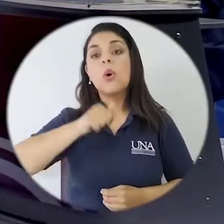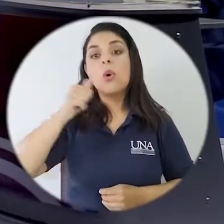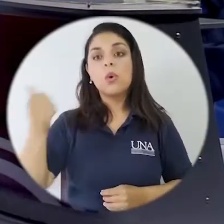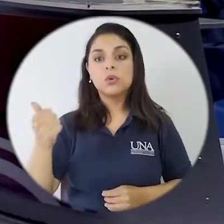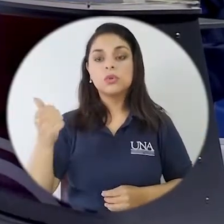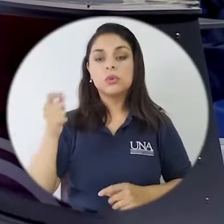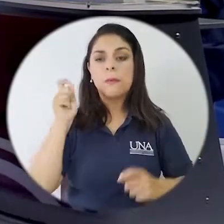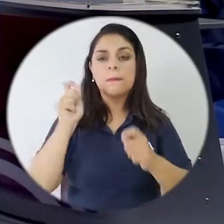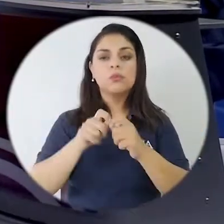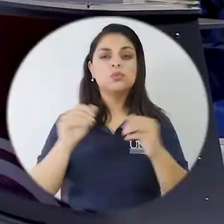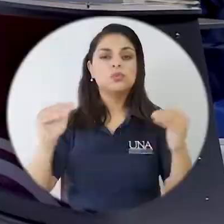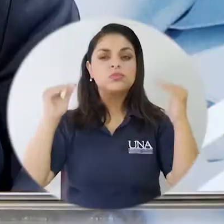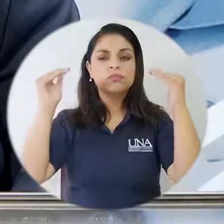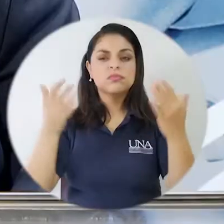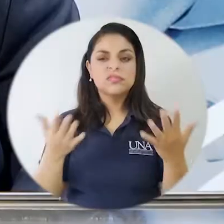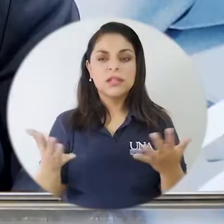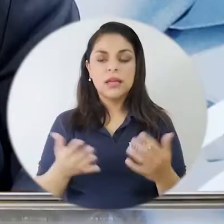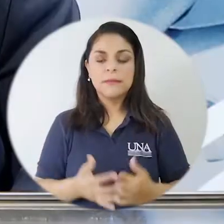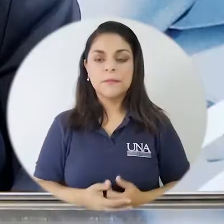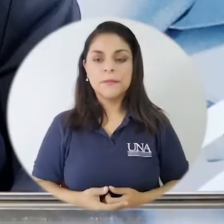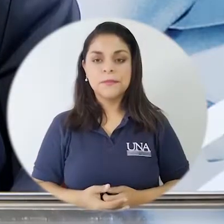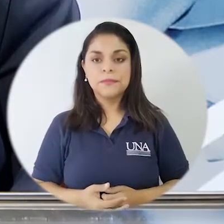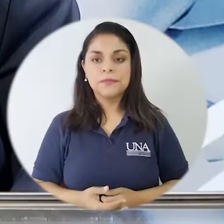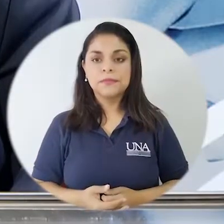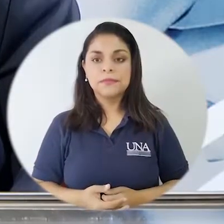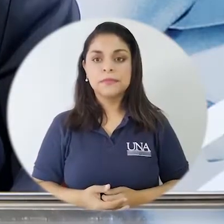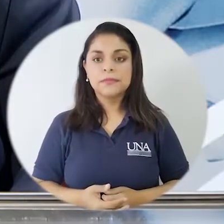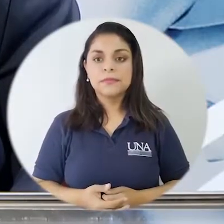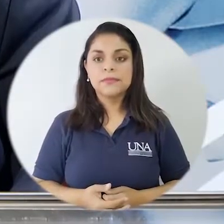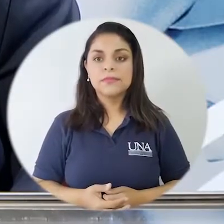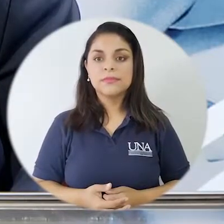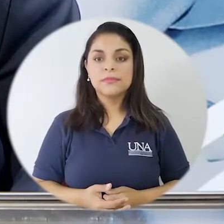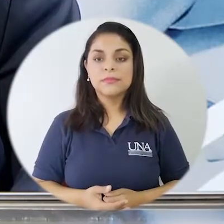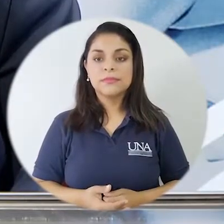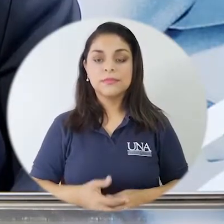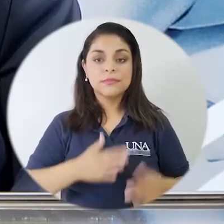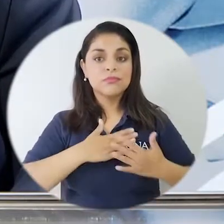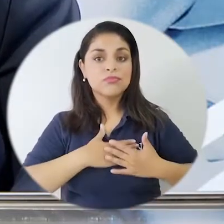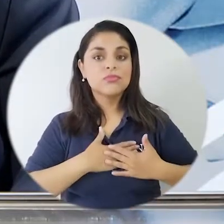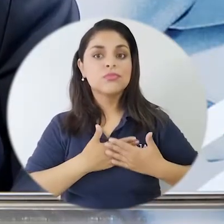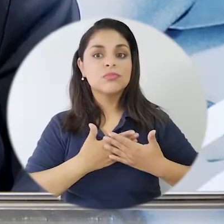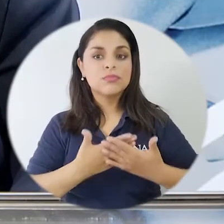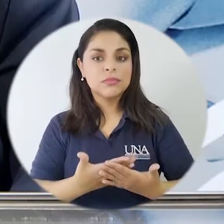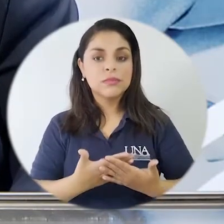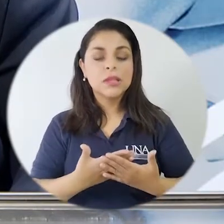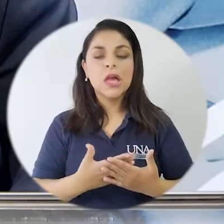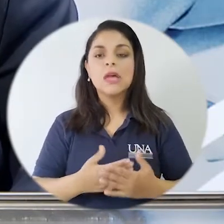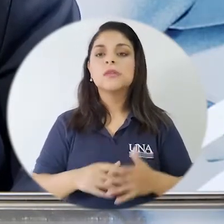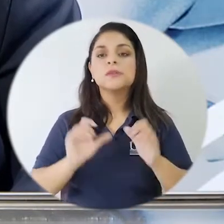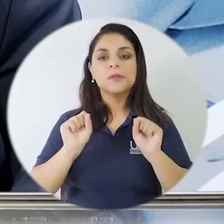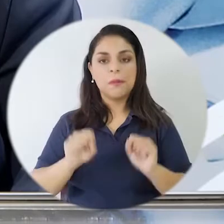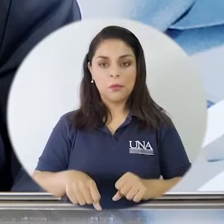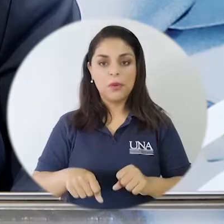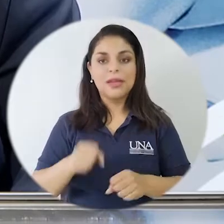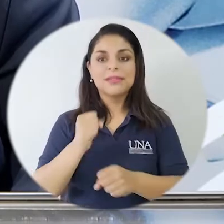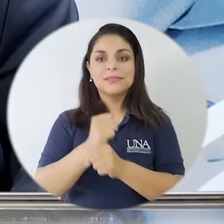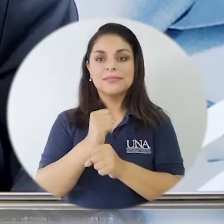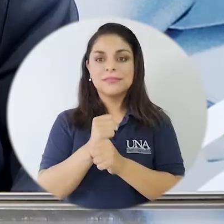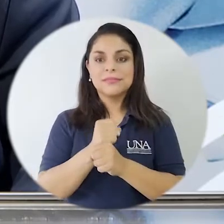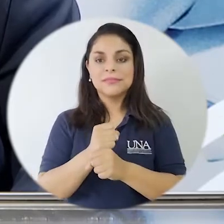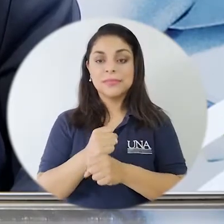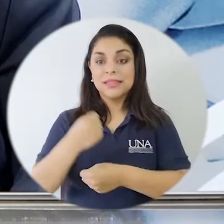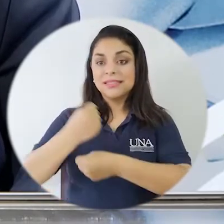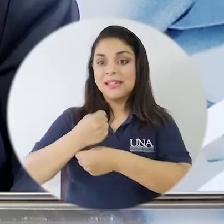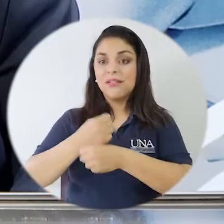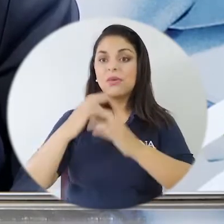de los puntos altos tiene que ver con el hecho de que la solidaridad es posible a partir de lo